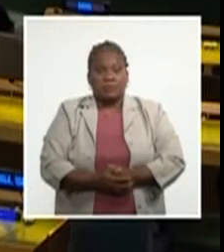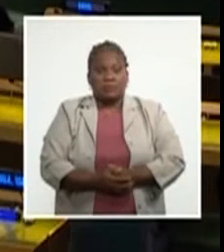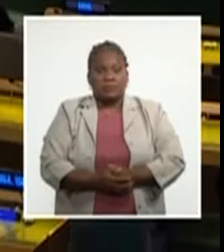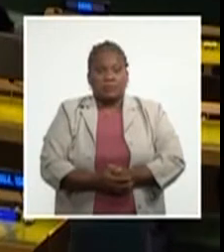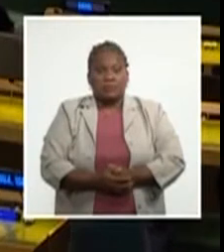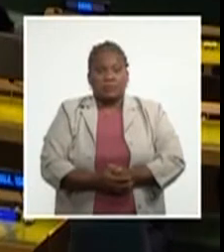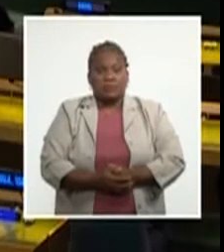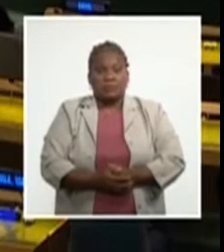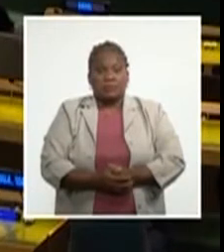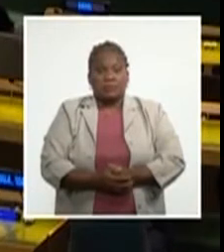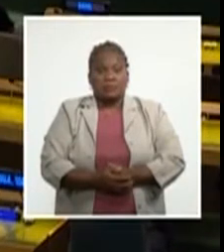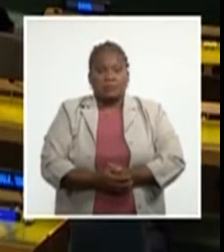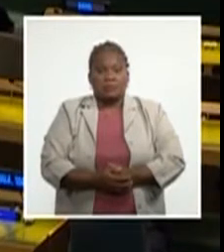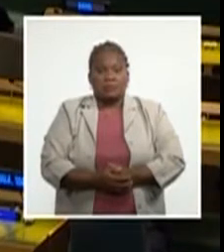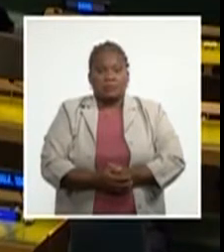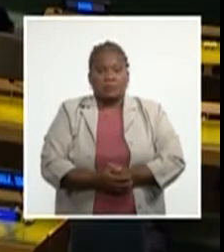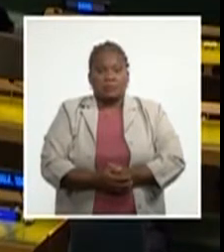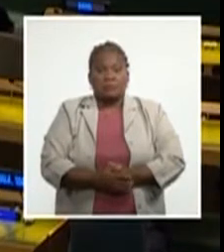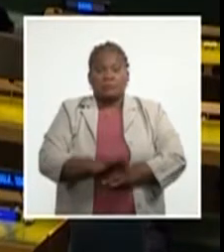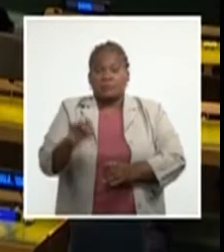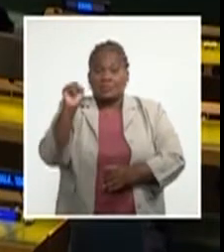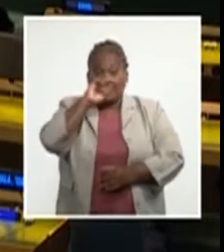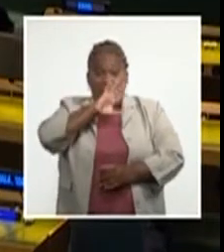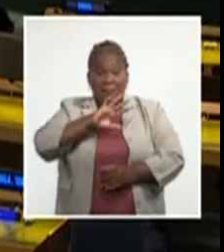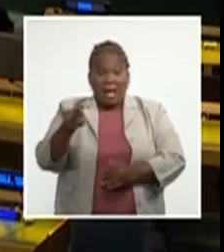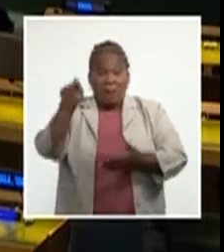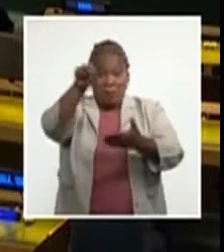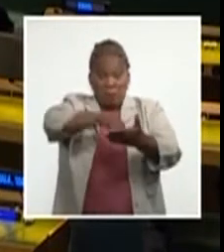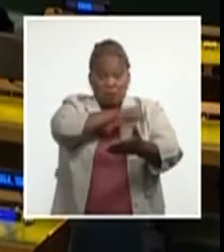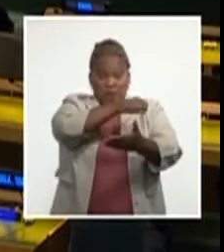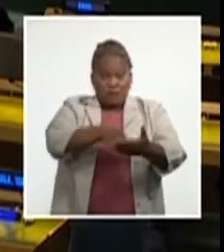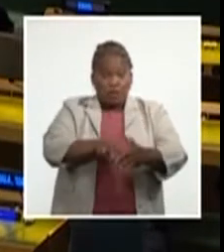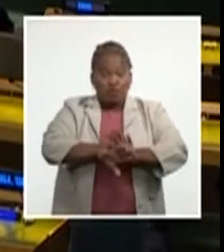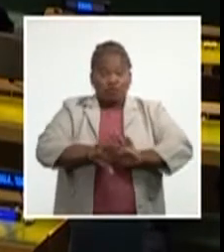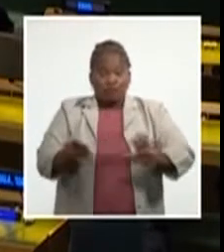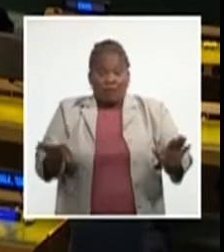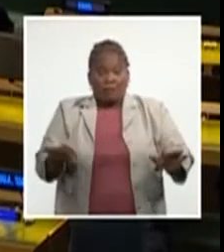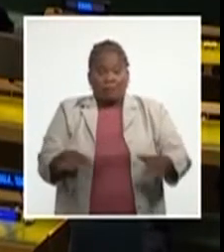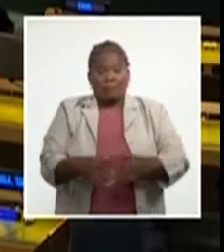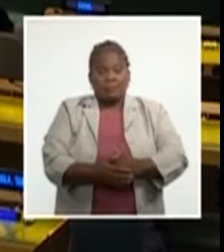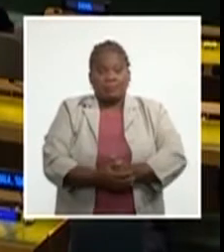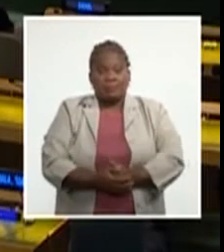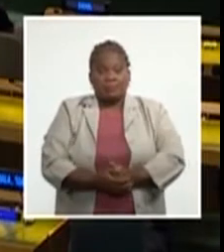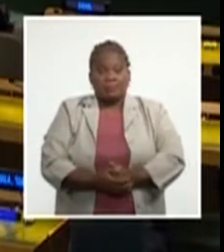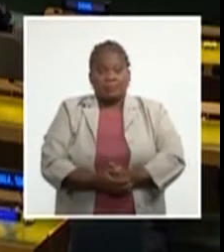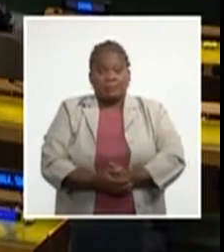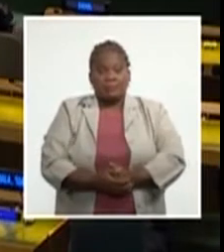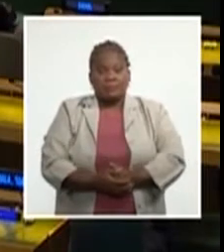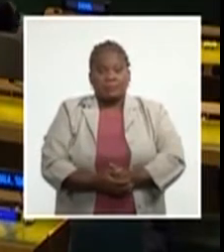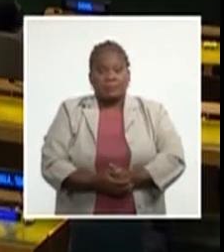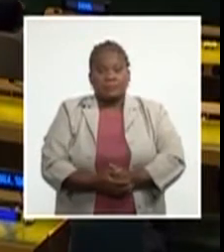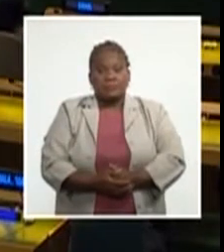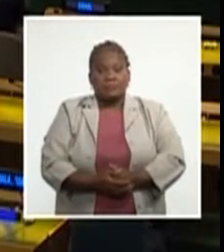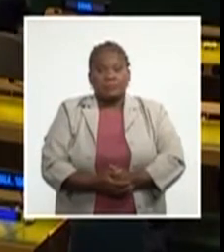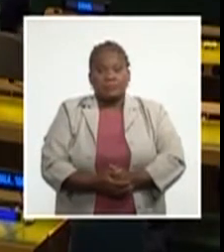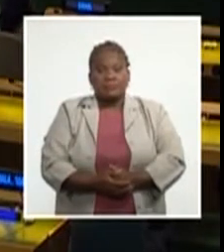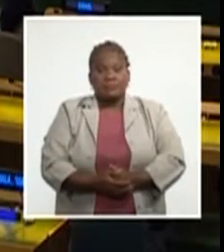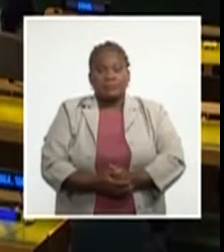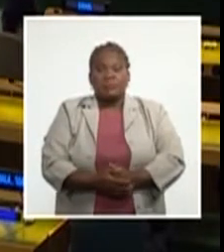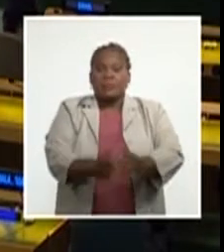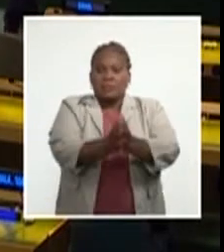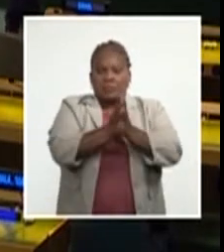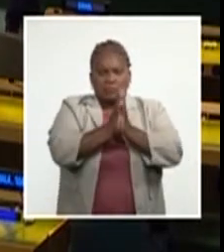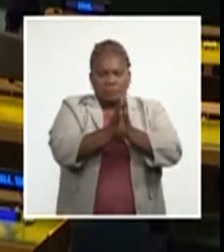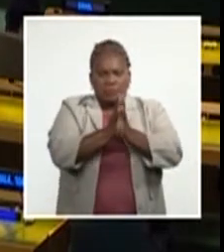Cuba. Por abrumadora mayoría, en cada ocasión los países del mundo se proclaman a favor de la petición de Cuba de que retiren esa